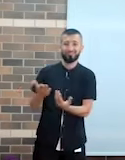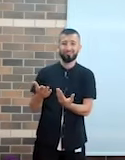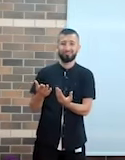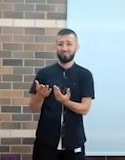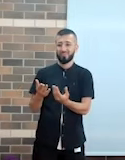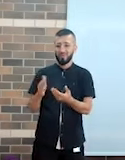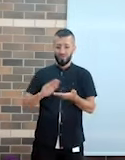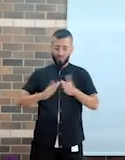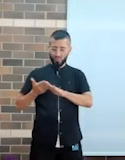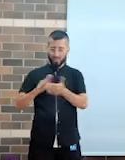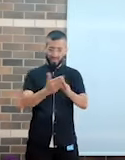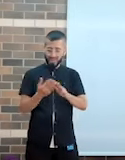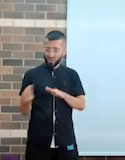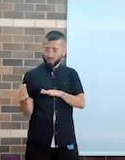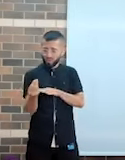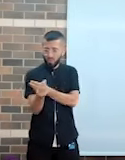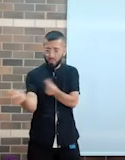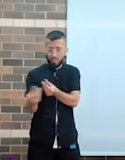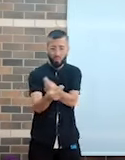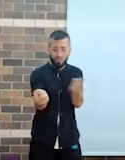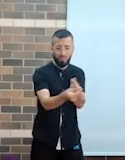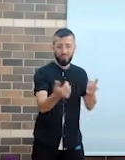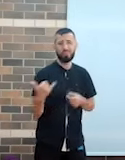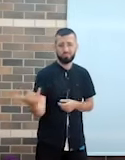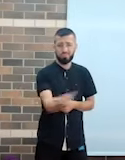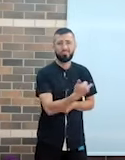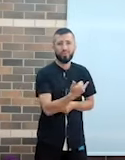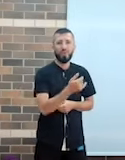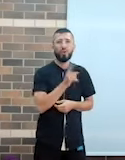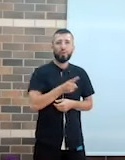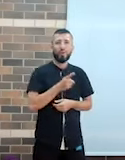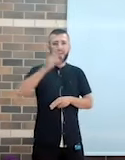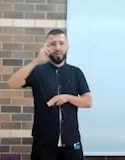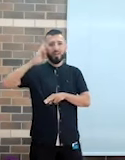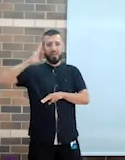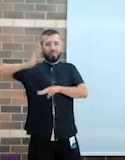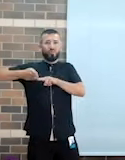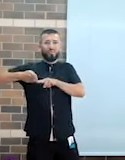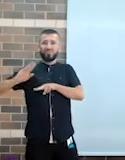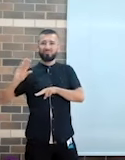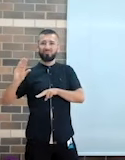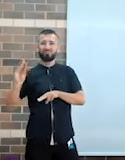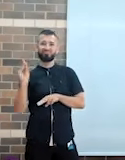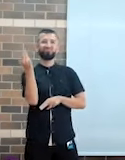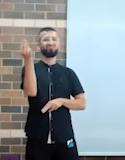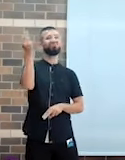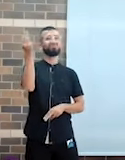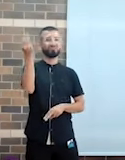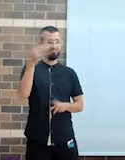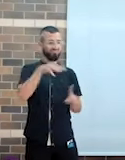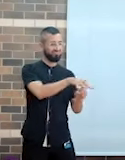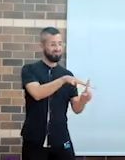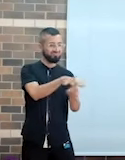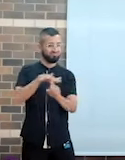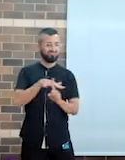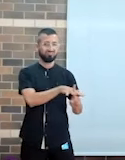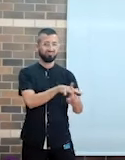comunidades indígenas, y sé que en otras comunidades también sigue habiendo estas afectaciones y que creo que estos